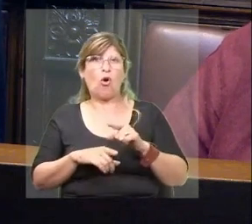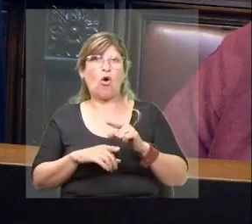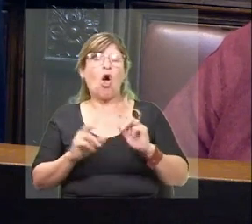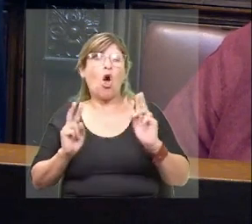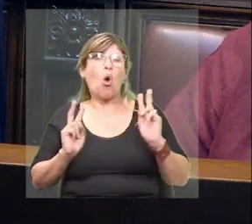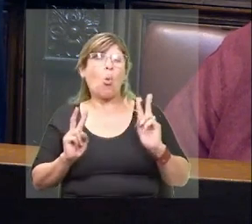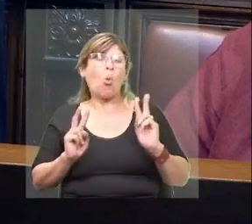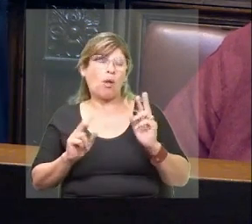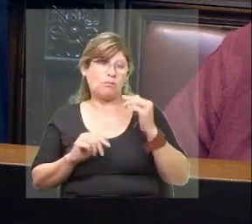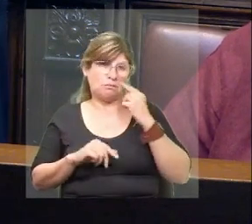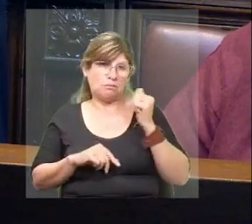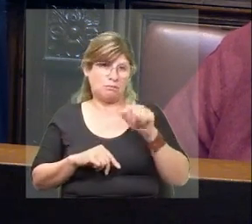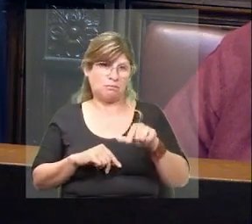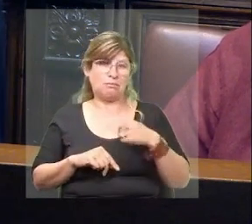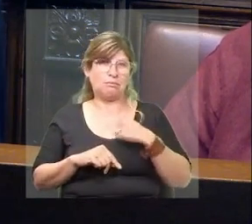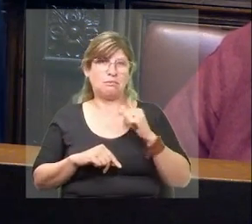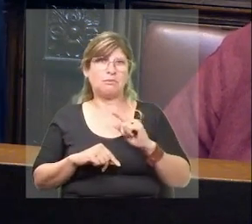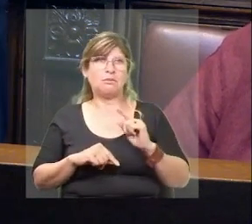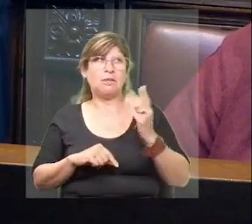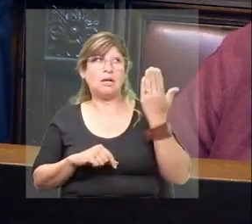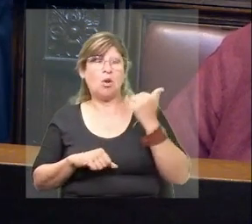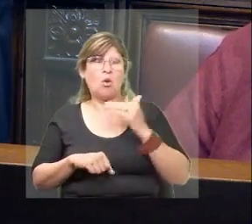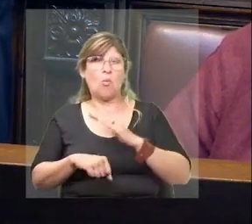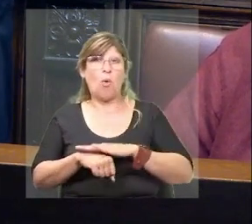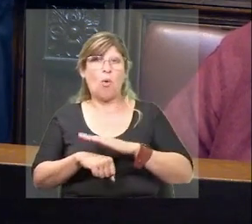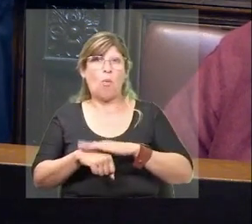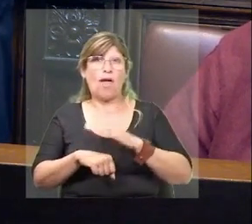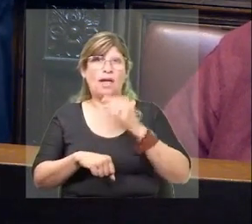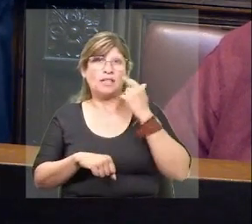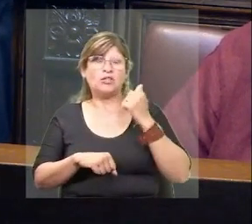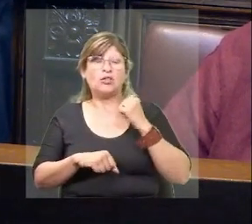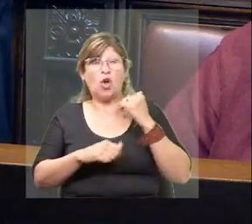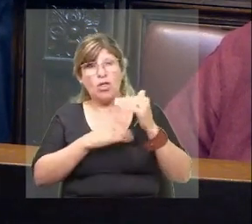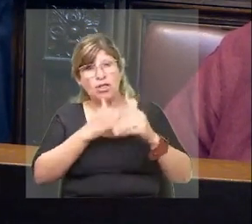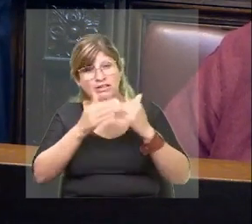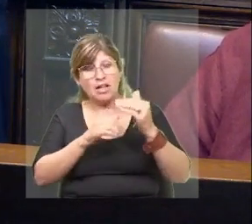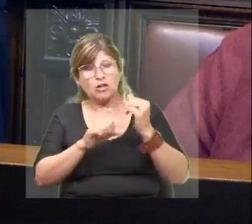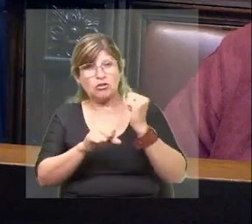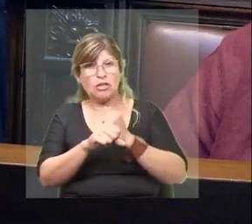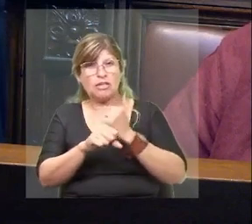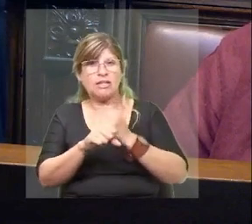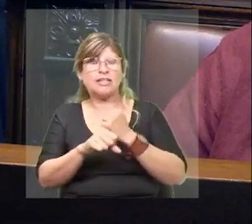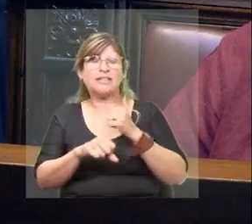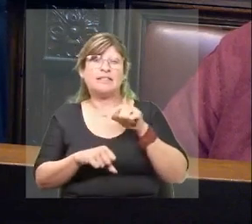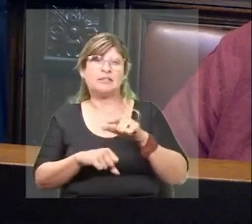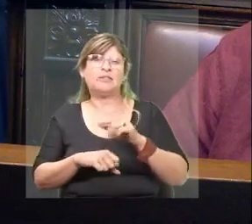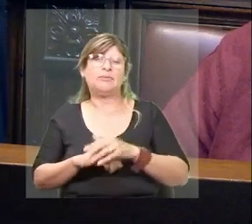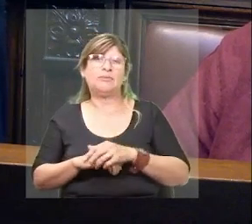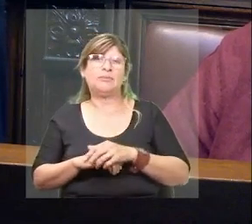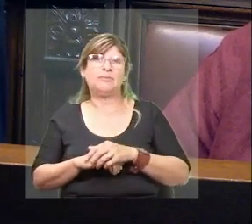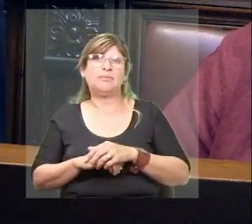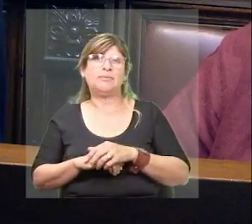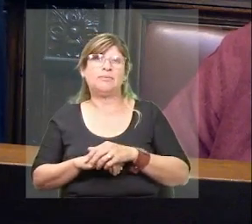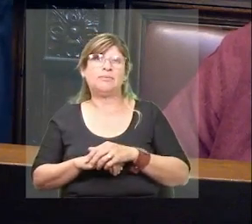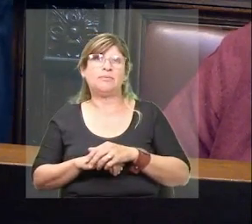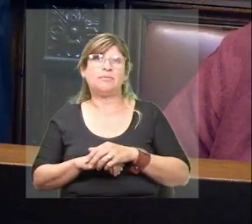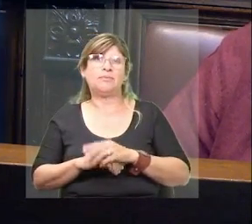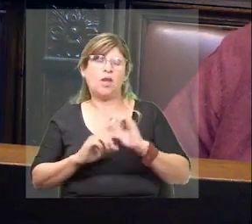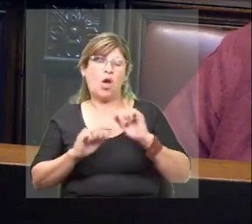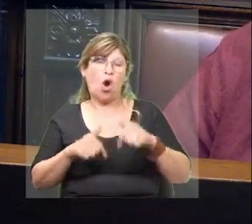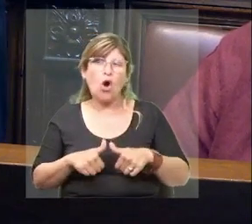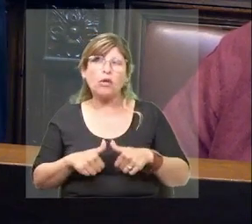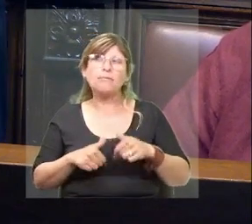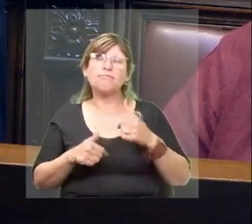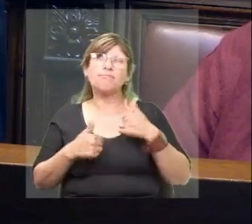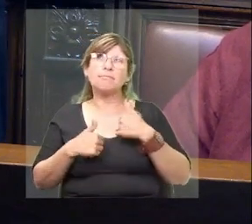Wilson Ferreira Aldunate en momentos de desarrollar las tareas en la OPIPA. Hoy me